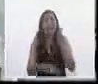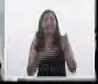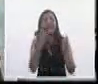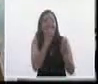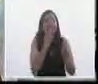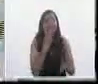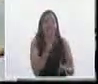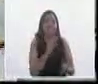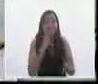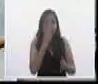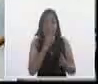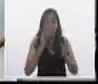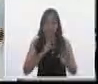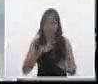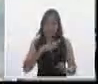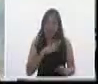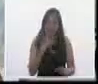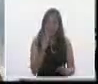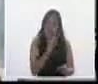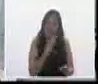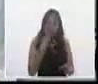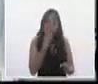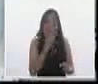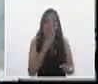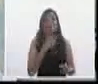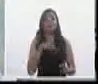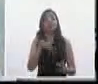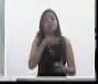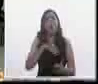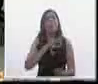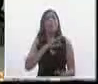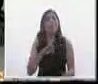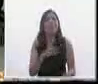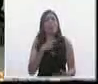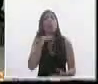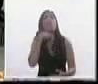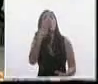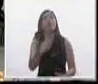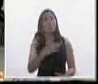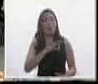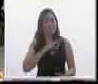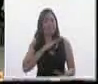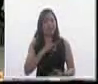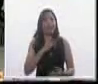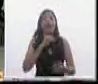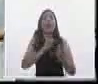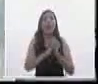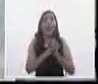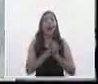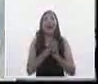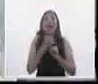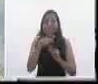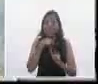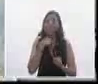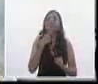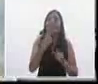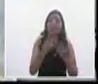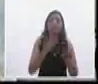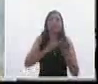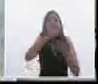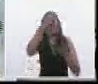lenguaje cuando tú tienes una terapia de lenguaje pueses todos emiten sonidos no y ya es cuando empieza a oralizar losos a los sordos